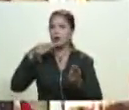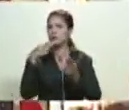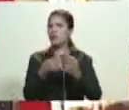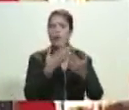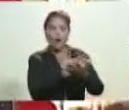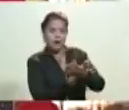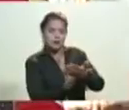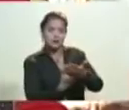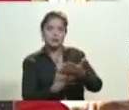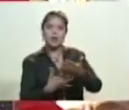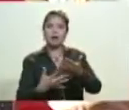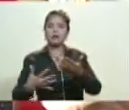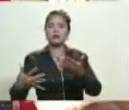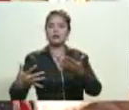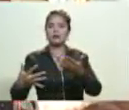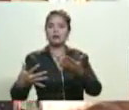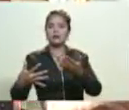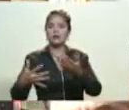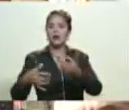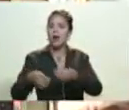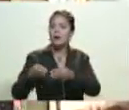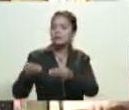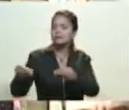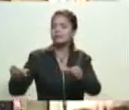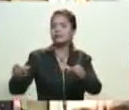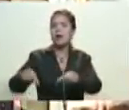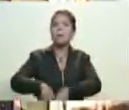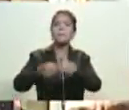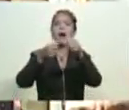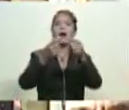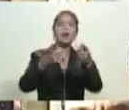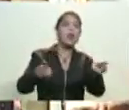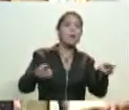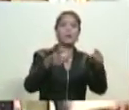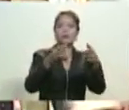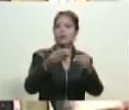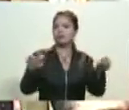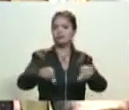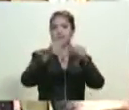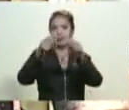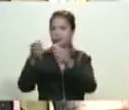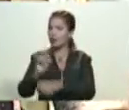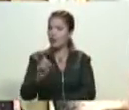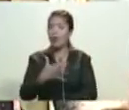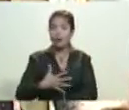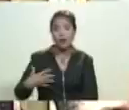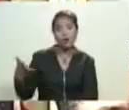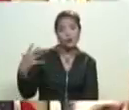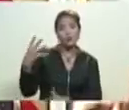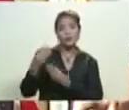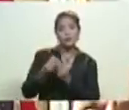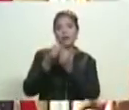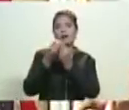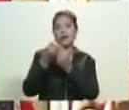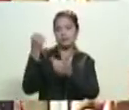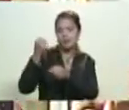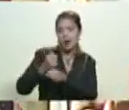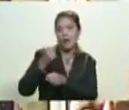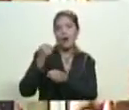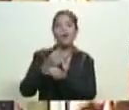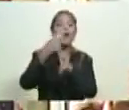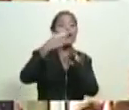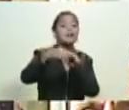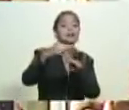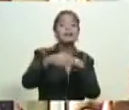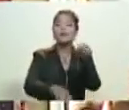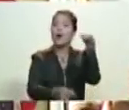a empapar el pan, los frijoles, la música. Quiero que venga conmigo el minero, la niña,